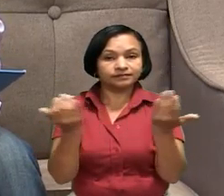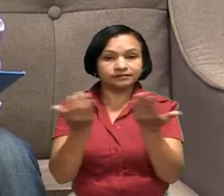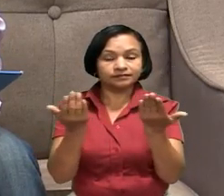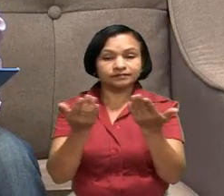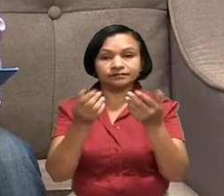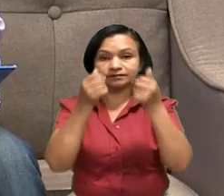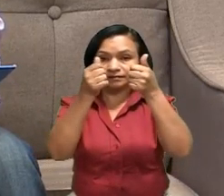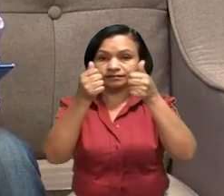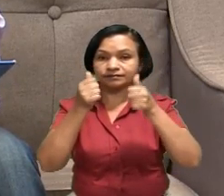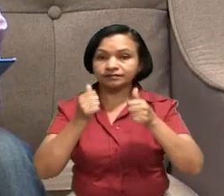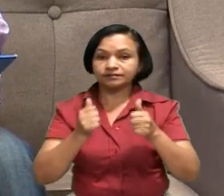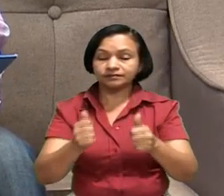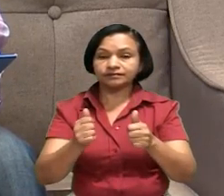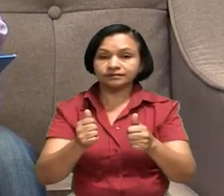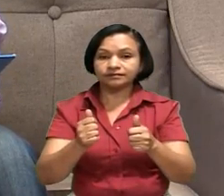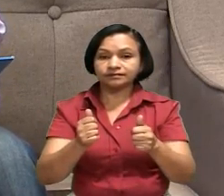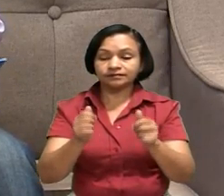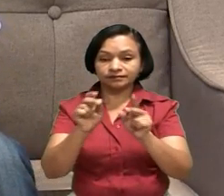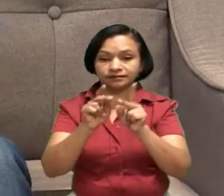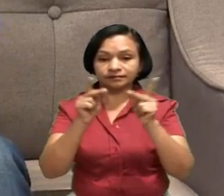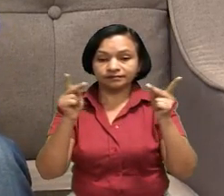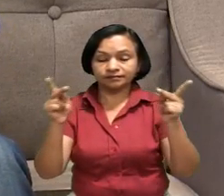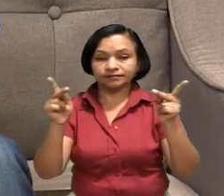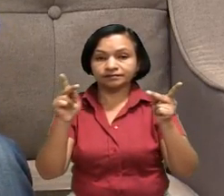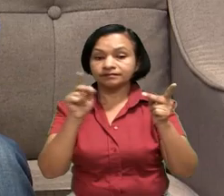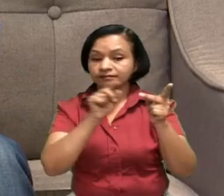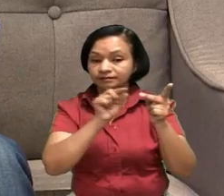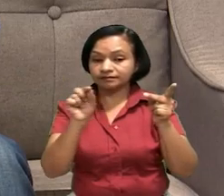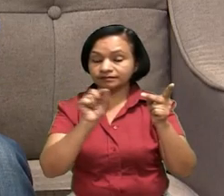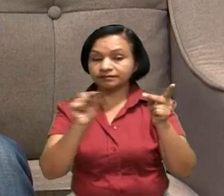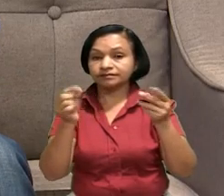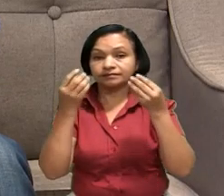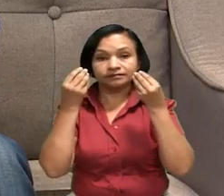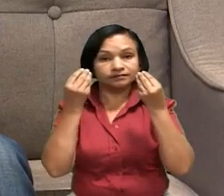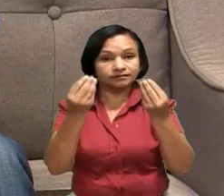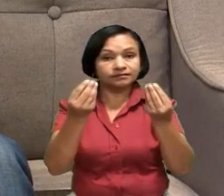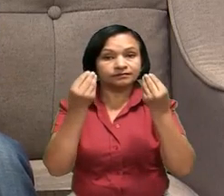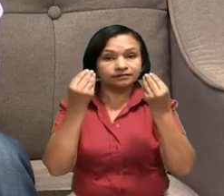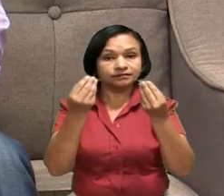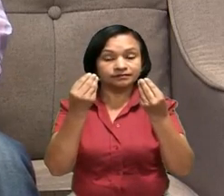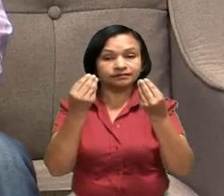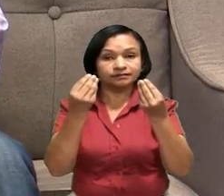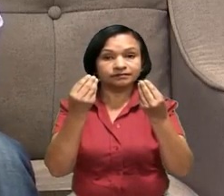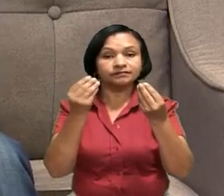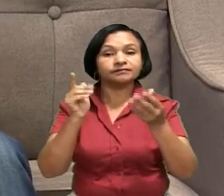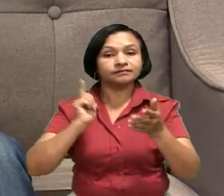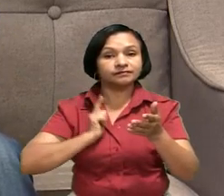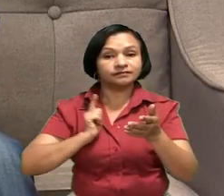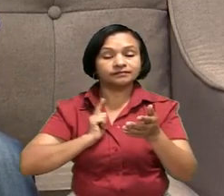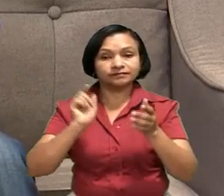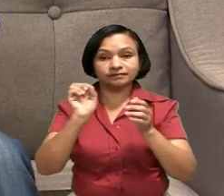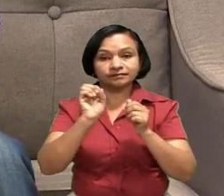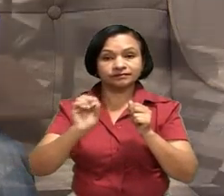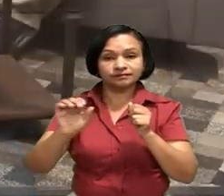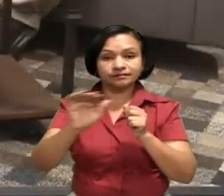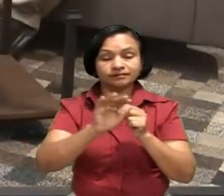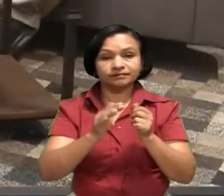o la editoriales sensacionalistas tienen bastante cabida en la sociedad el